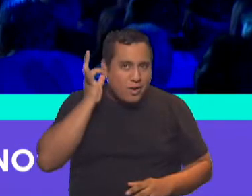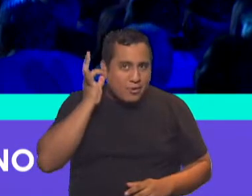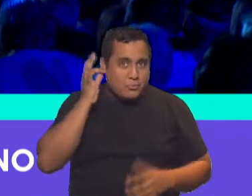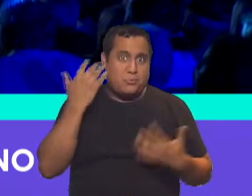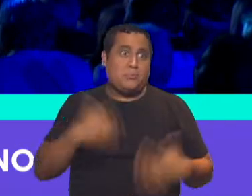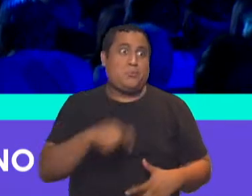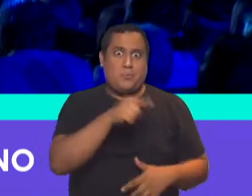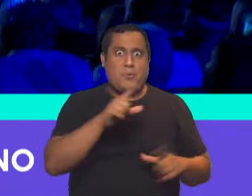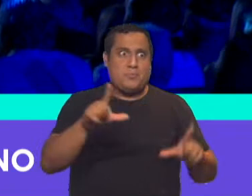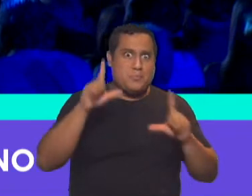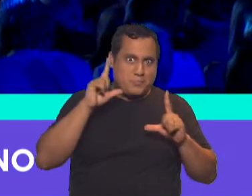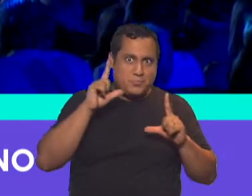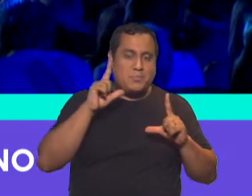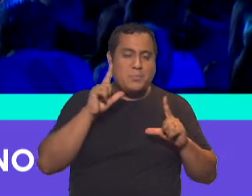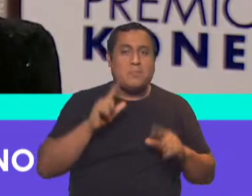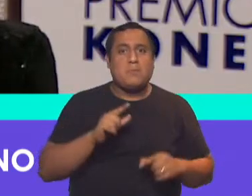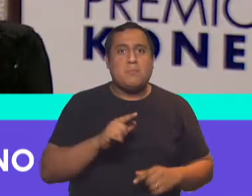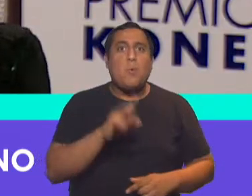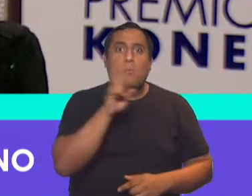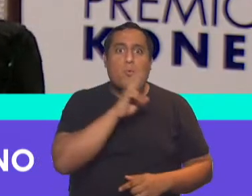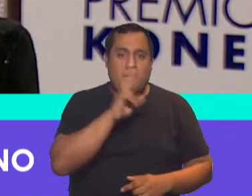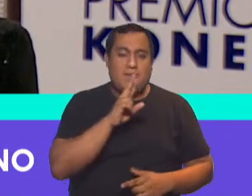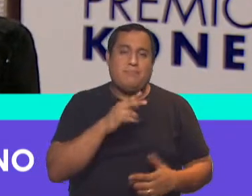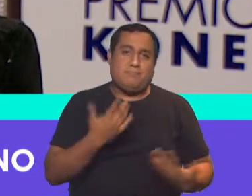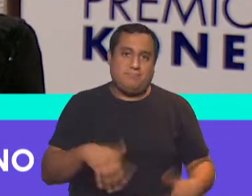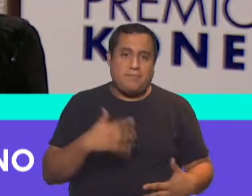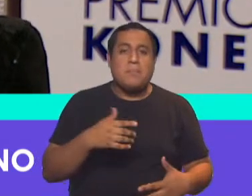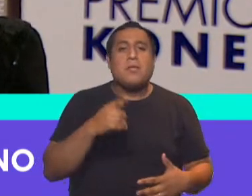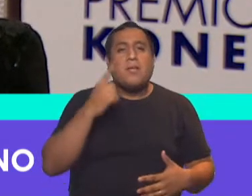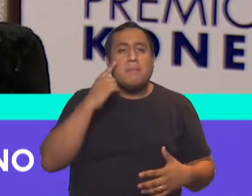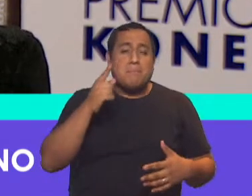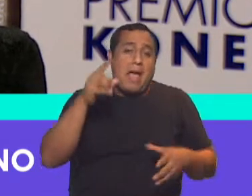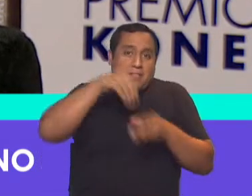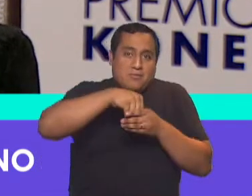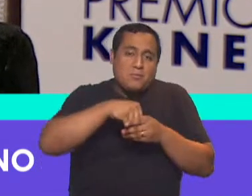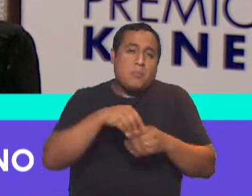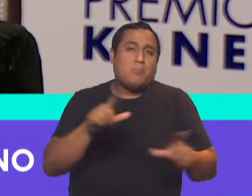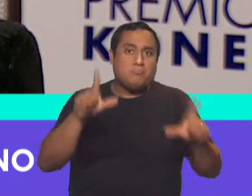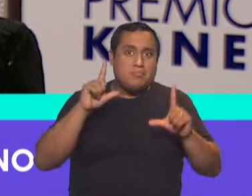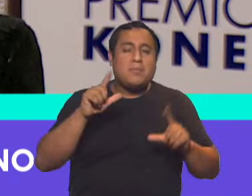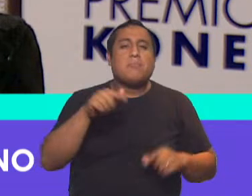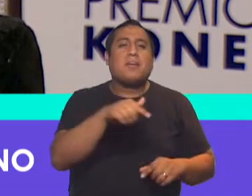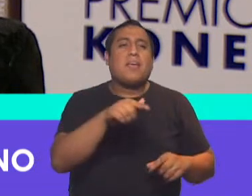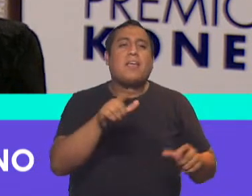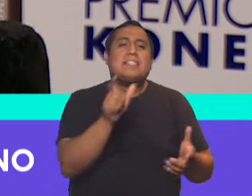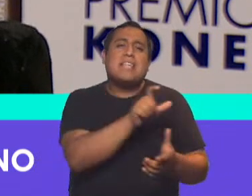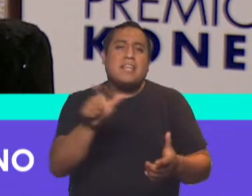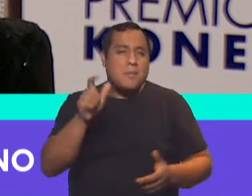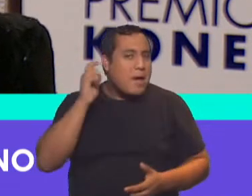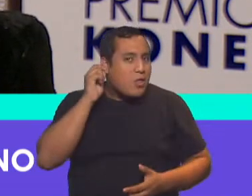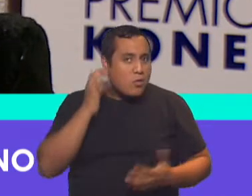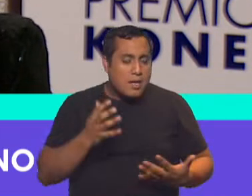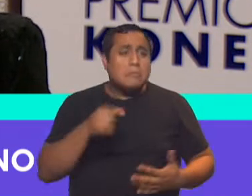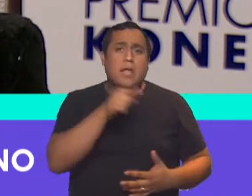mujer muy importante justamente para Maradona? La verdad que fue una superproducción que se hizo con mucho respeto, con mucho